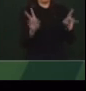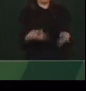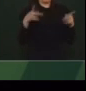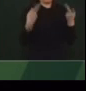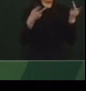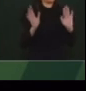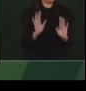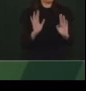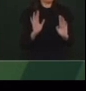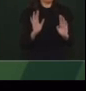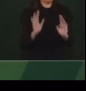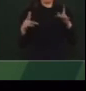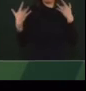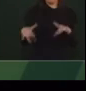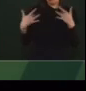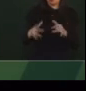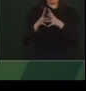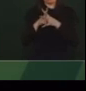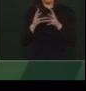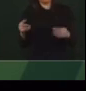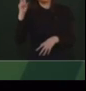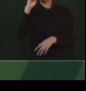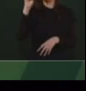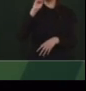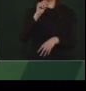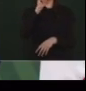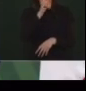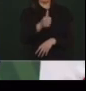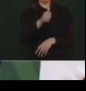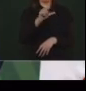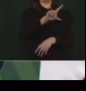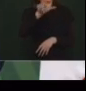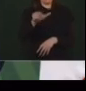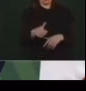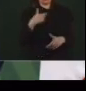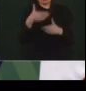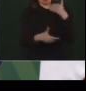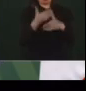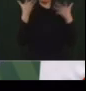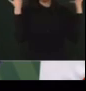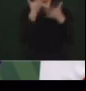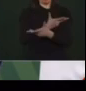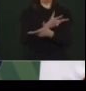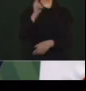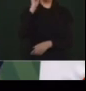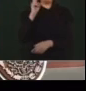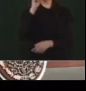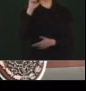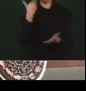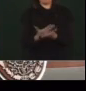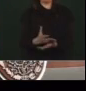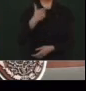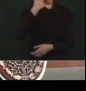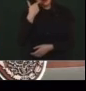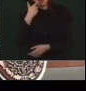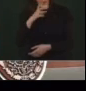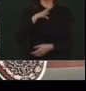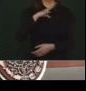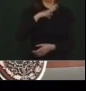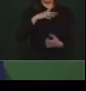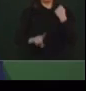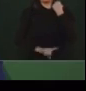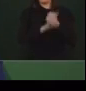quitar el dolor y que no producían adicción, cuando se demostró que sí producían adicción,